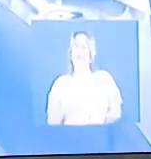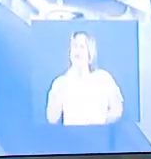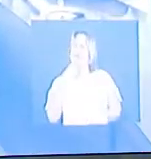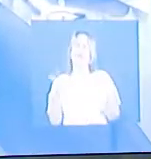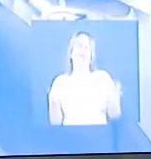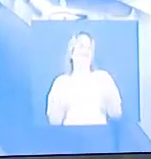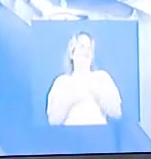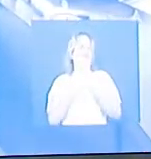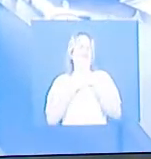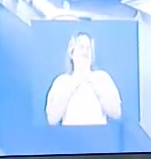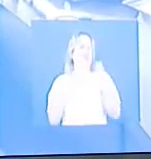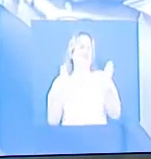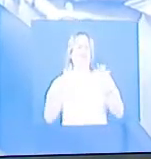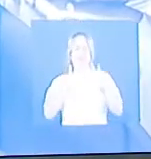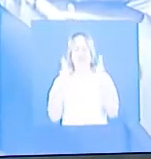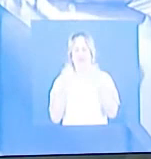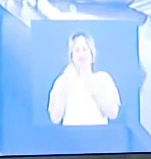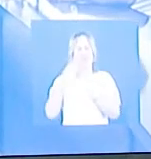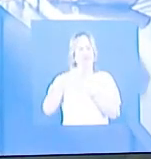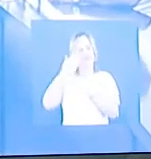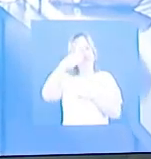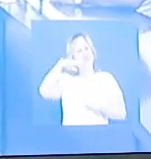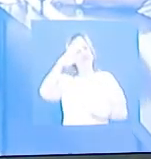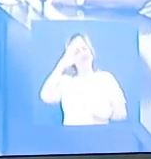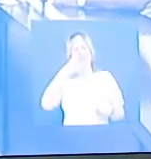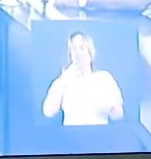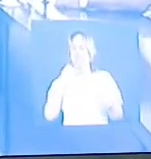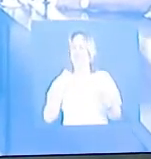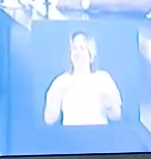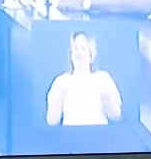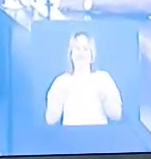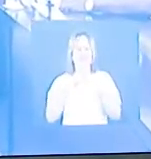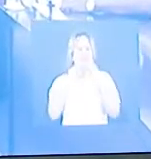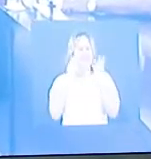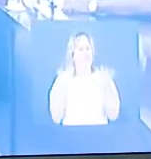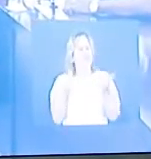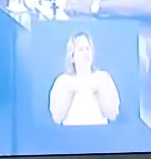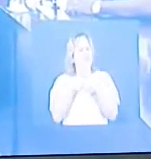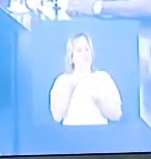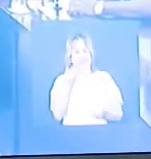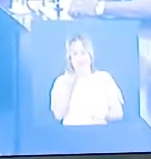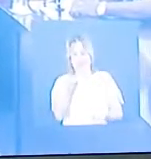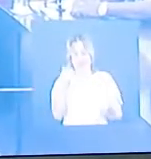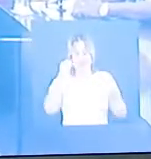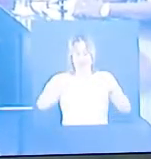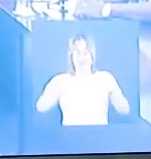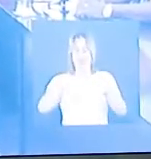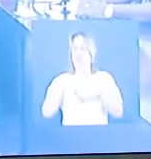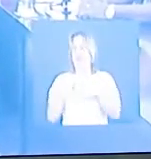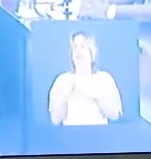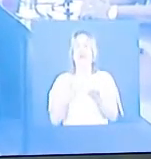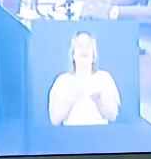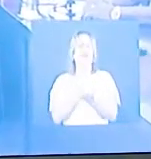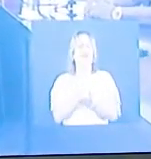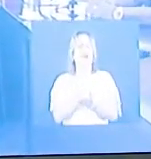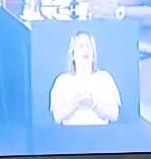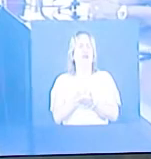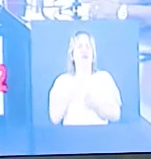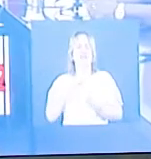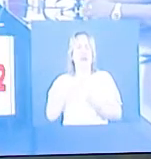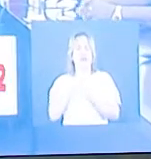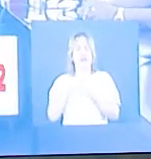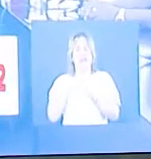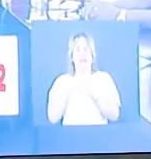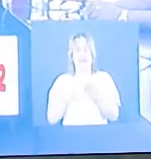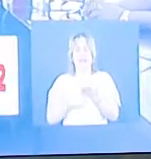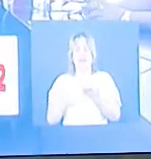para hacer una transformación en la gestión económica es necesario e imprescindible hacer transformación en la gestión